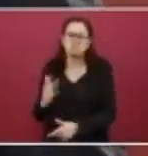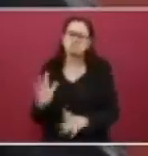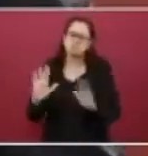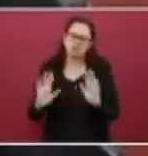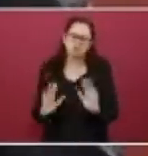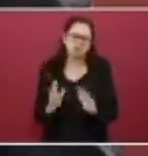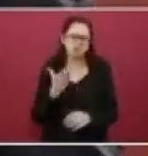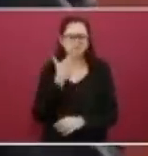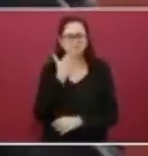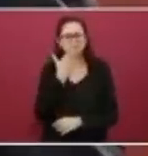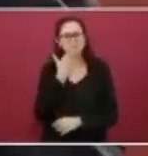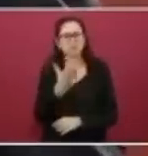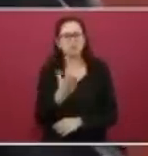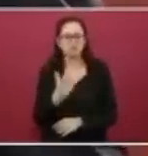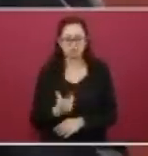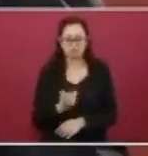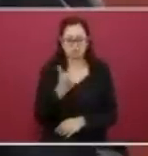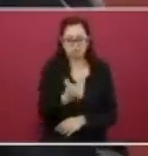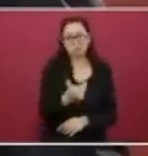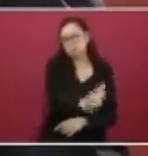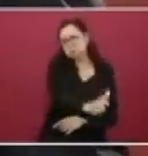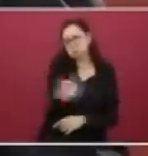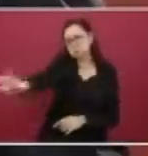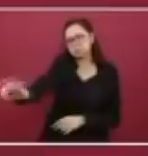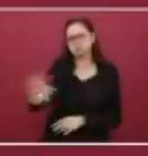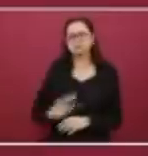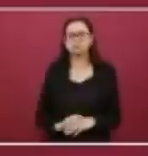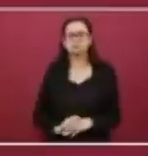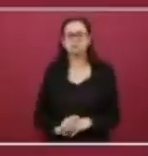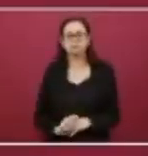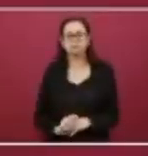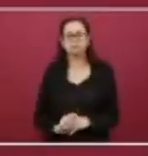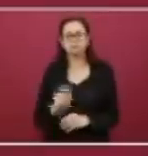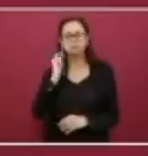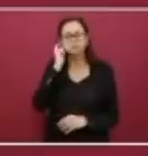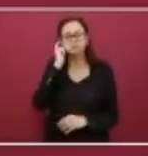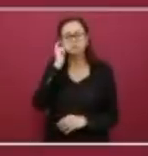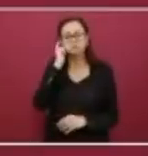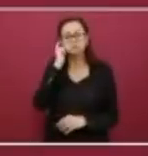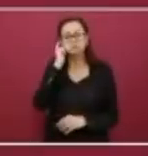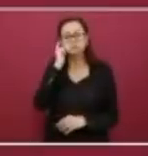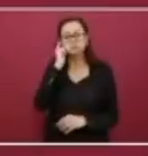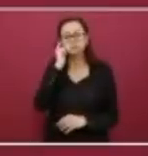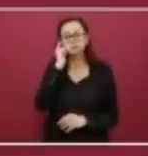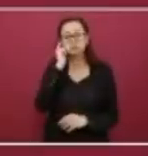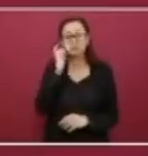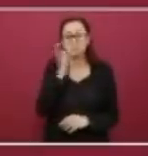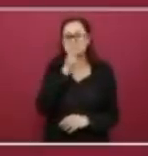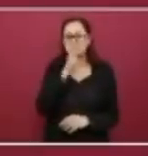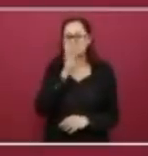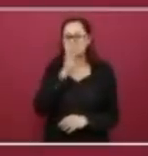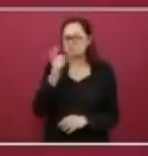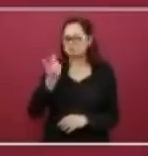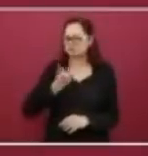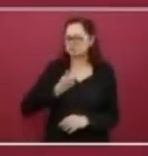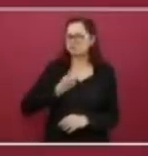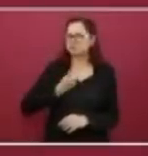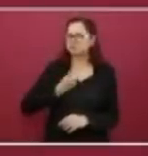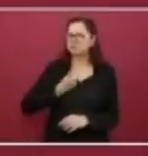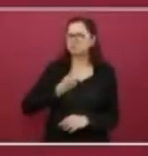y entregó yo mi recurso este si dicen ellos no por